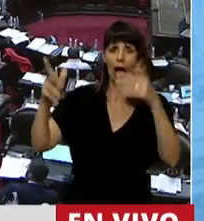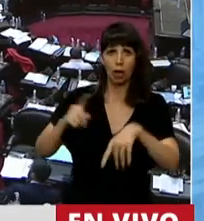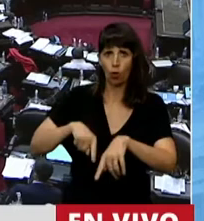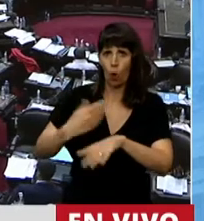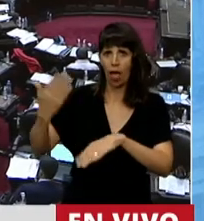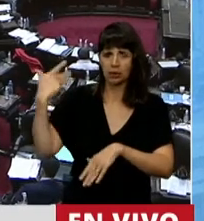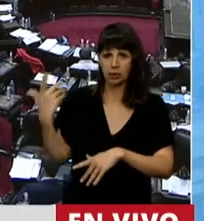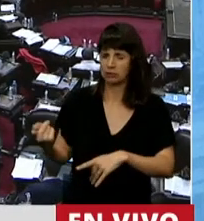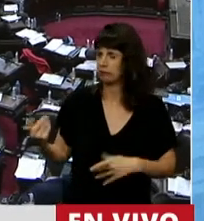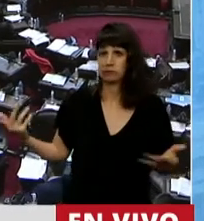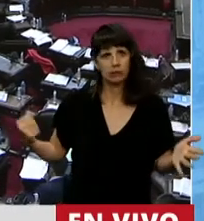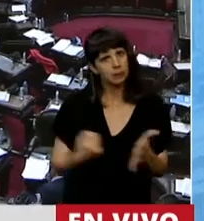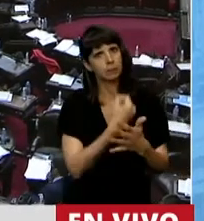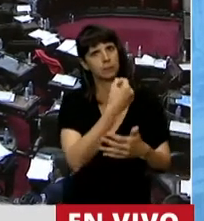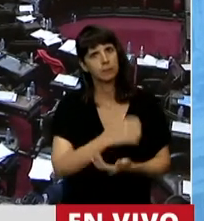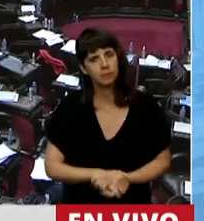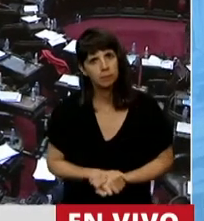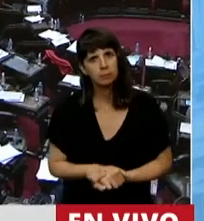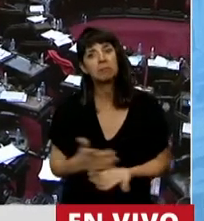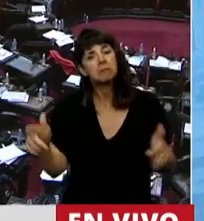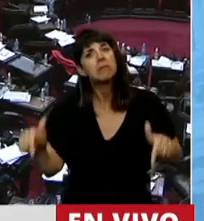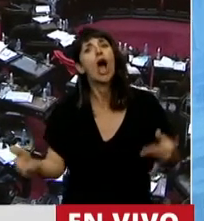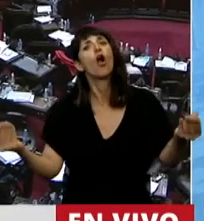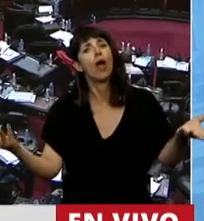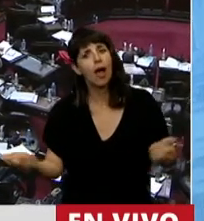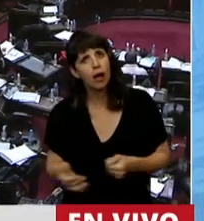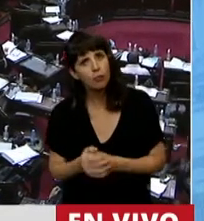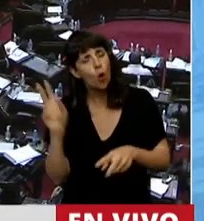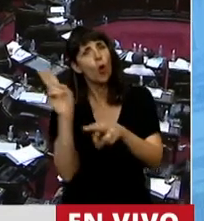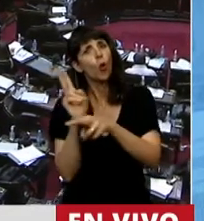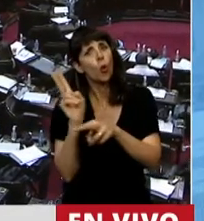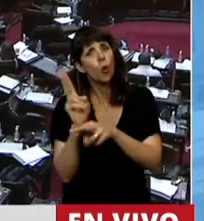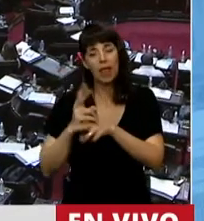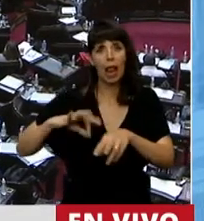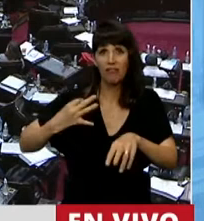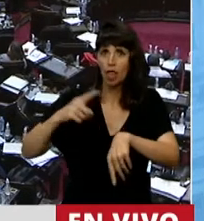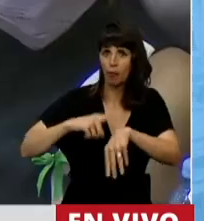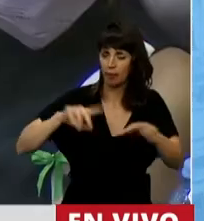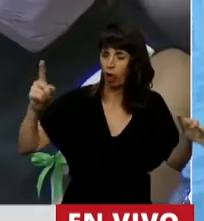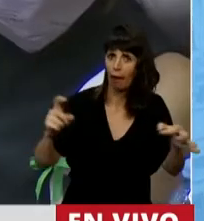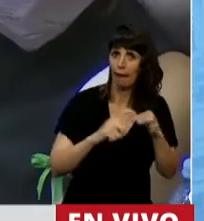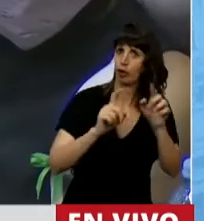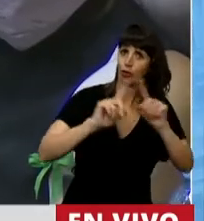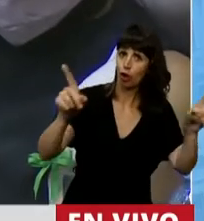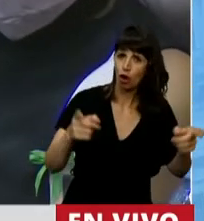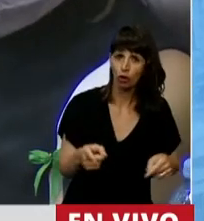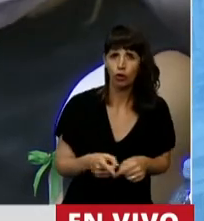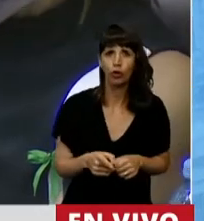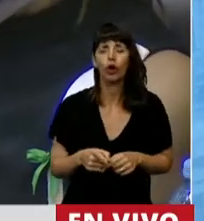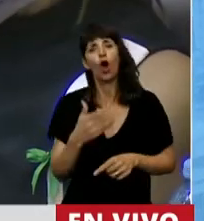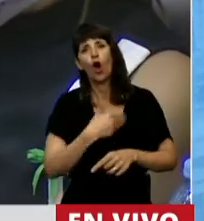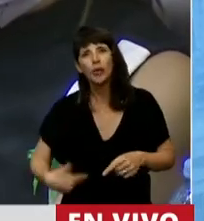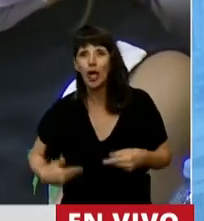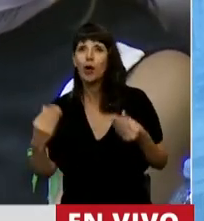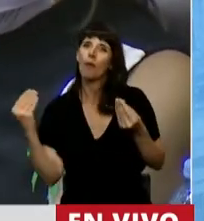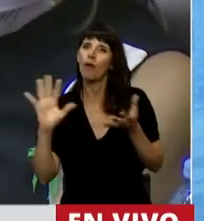Pucha. Y ahora, en vez de cuidar la vida desde la concepción, el gobierno, por una conveniencia